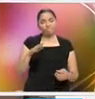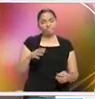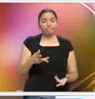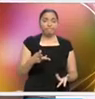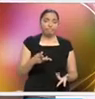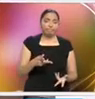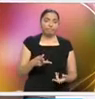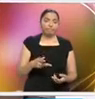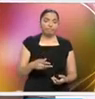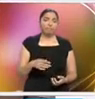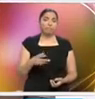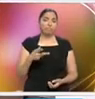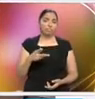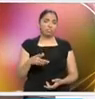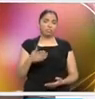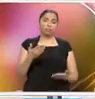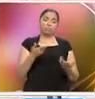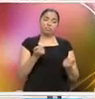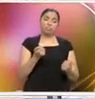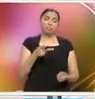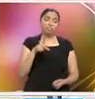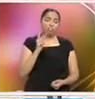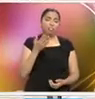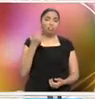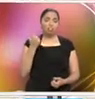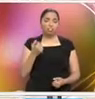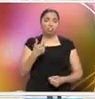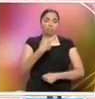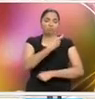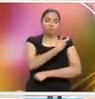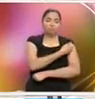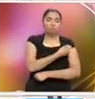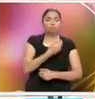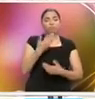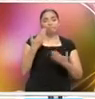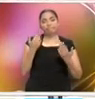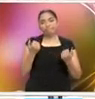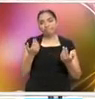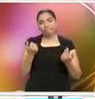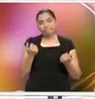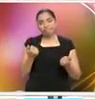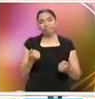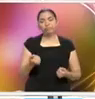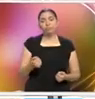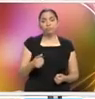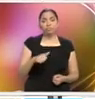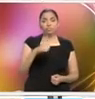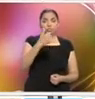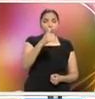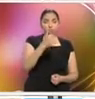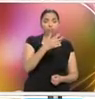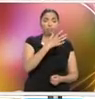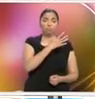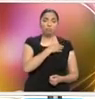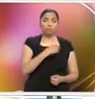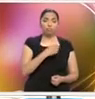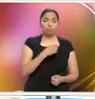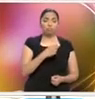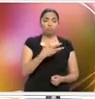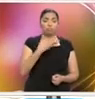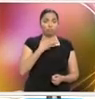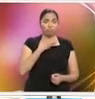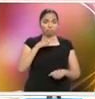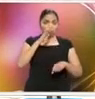infantil también en esos entonces no había vacunas, no había muchas cosas, entonces, y sus otras hijas no tuvieron descendencia, entonces realmente ahí se